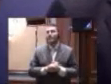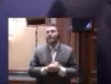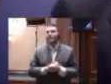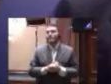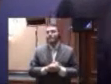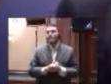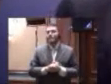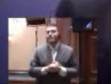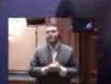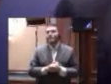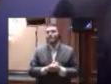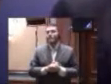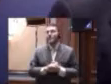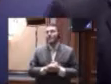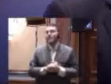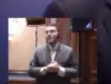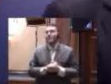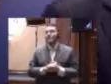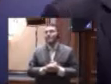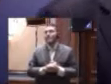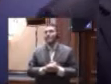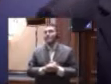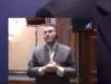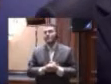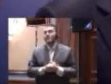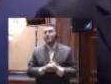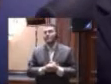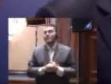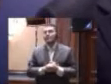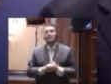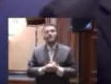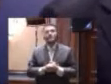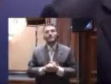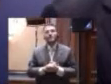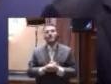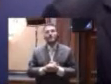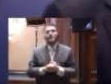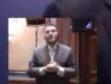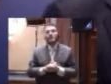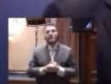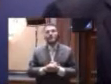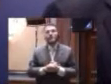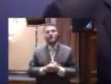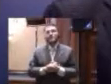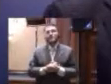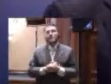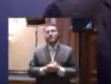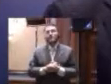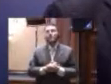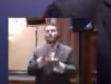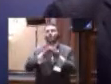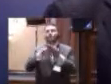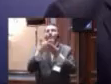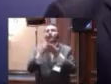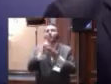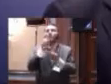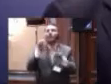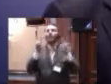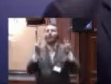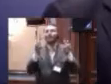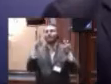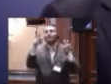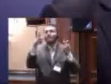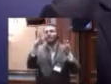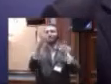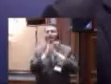que se realizó entre 1910 y 1917 y que le costó